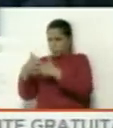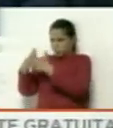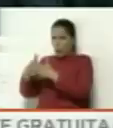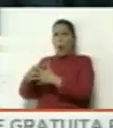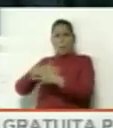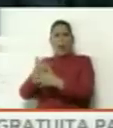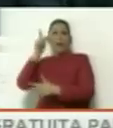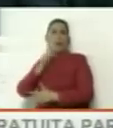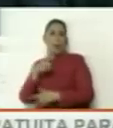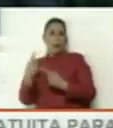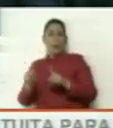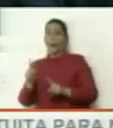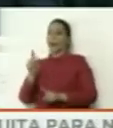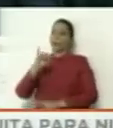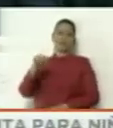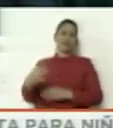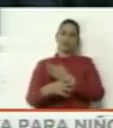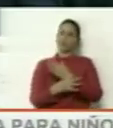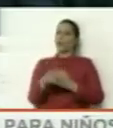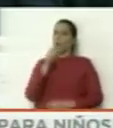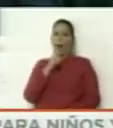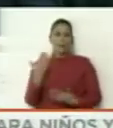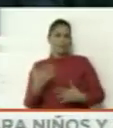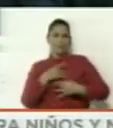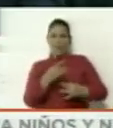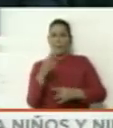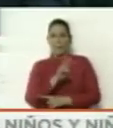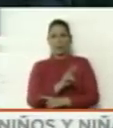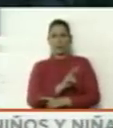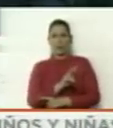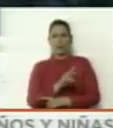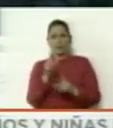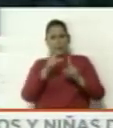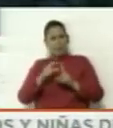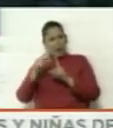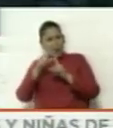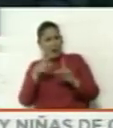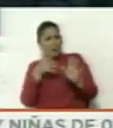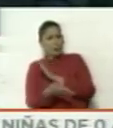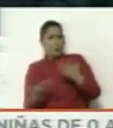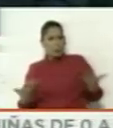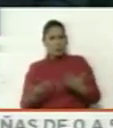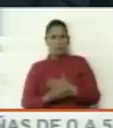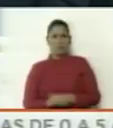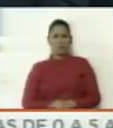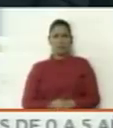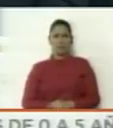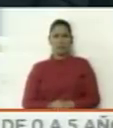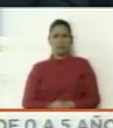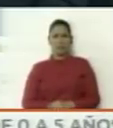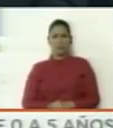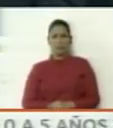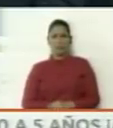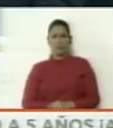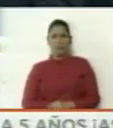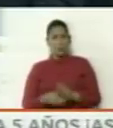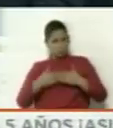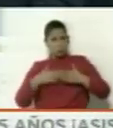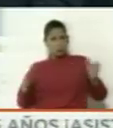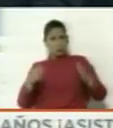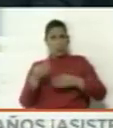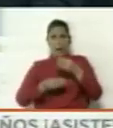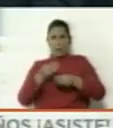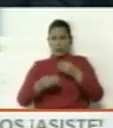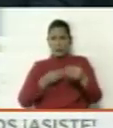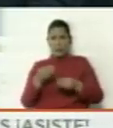Leopoldo López, Guaidó no. La frase que le permitirá acuñar algún